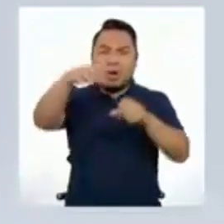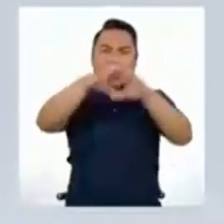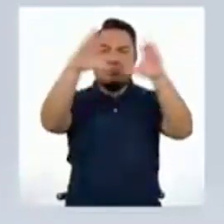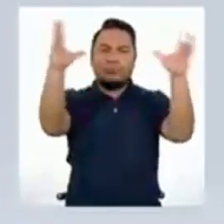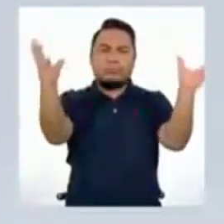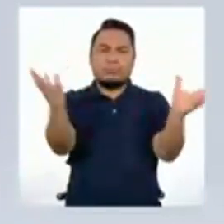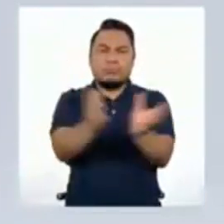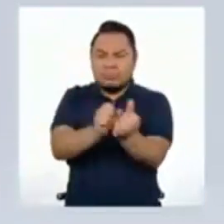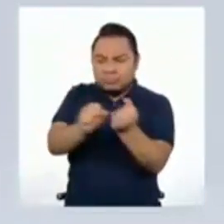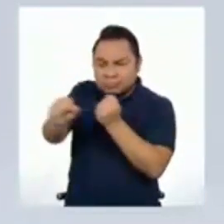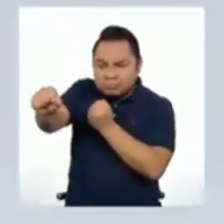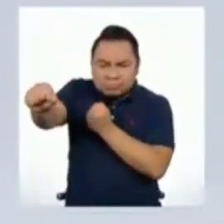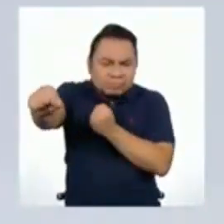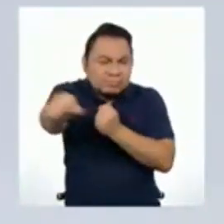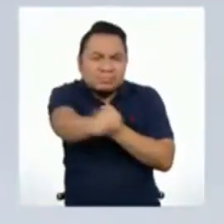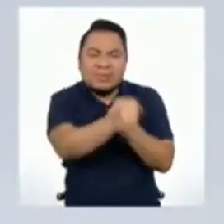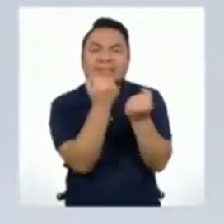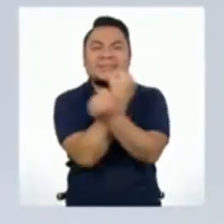mundo!